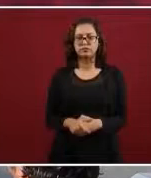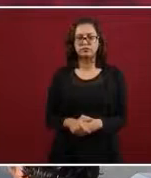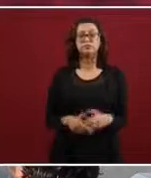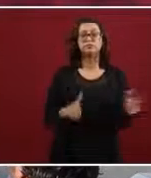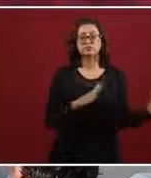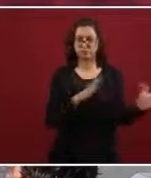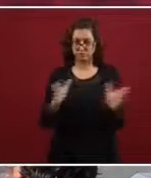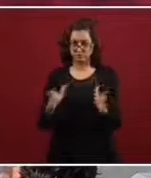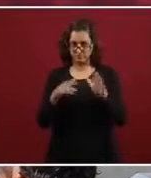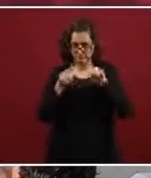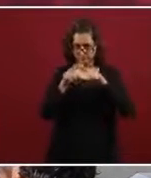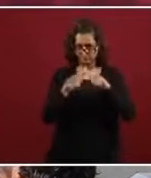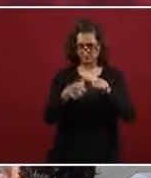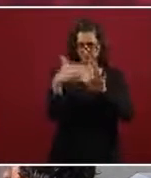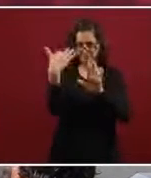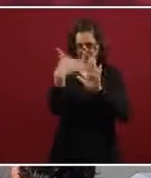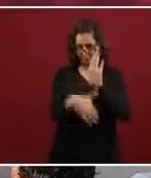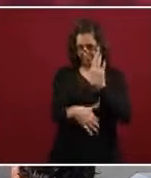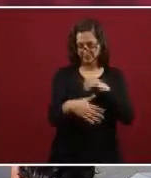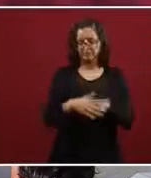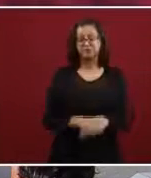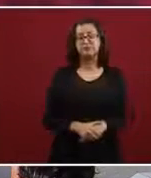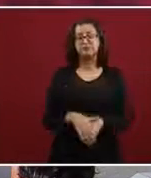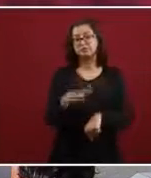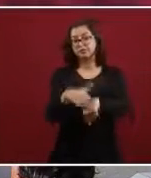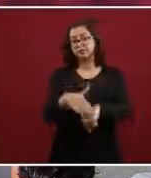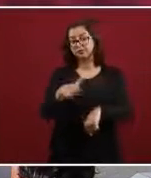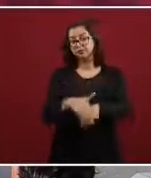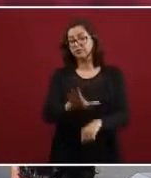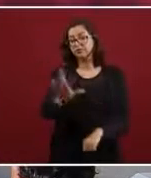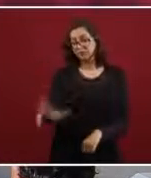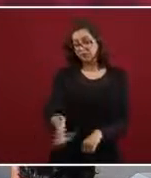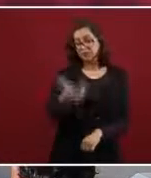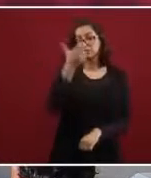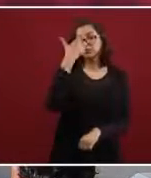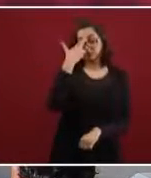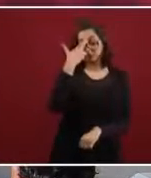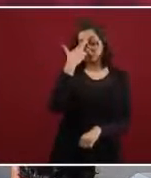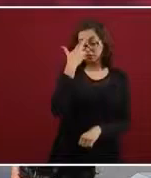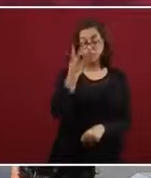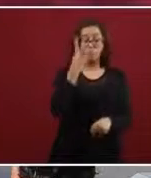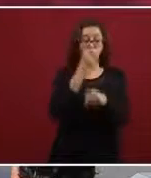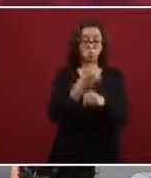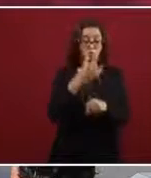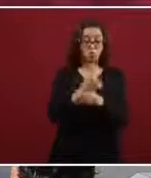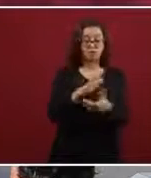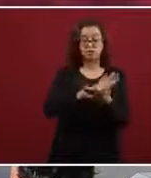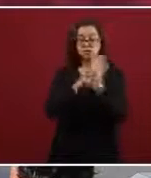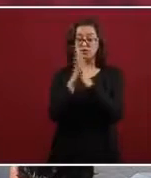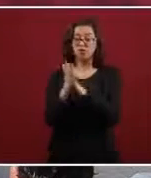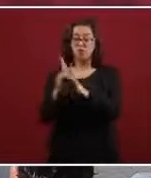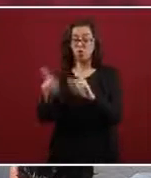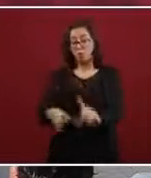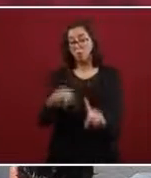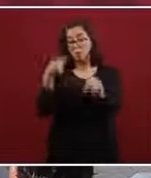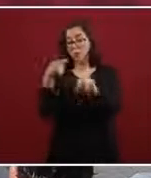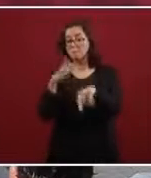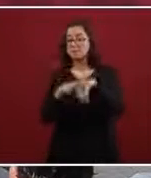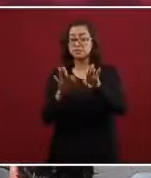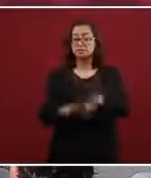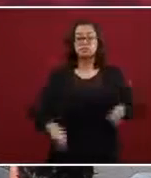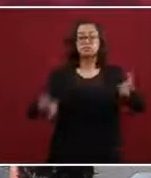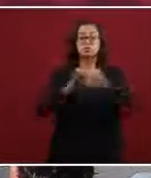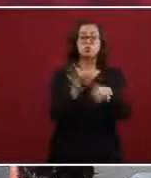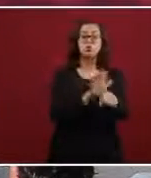Les recuerdo que uno de los propósitos fundamentales de la Cuarta Transformación es hacer realidad